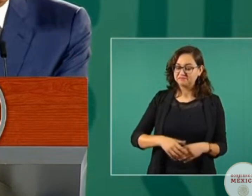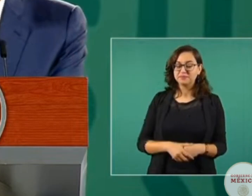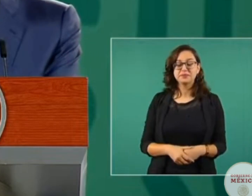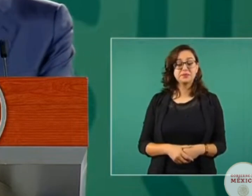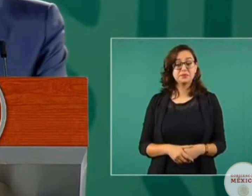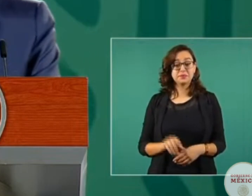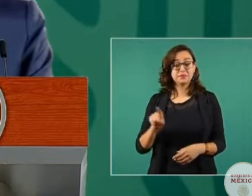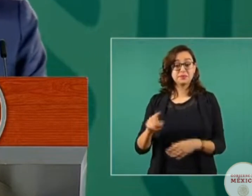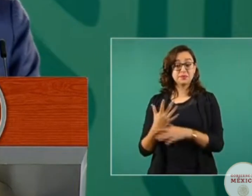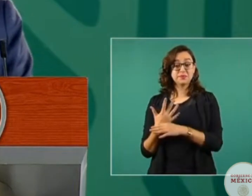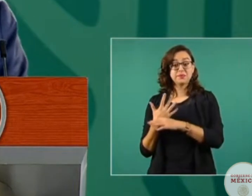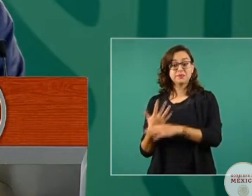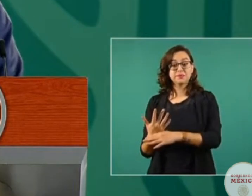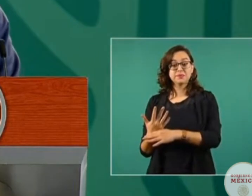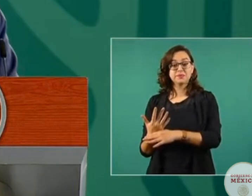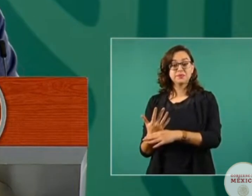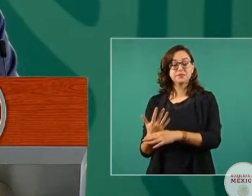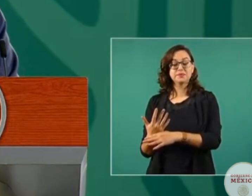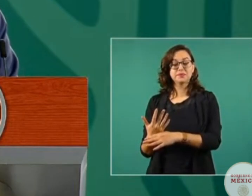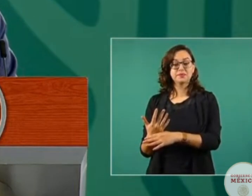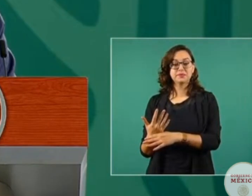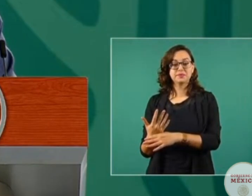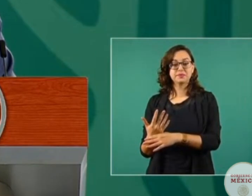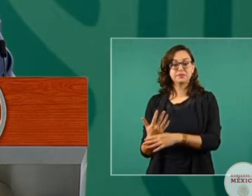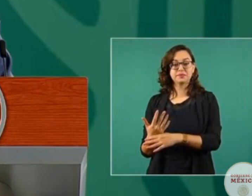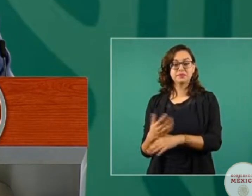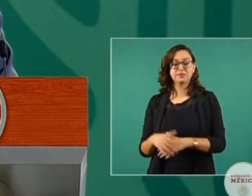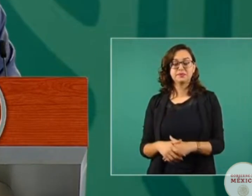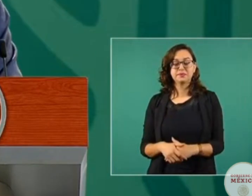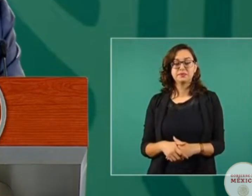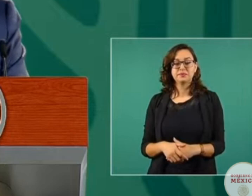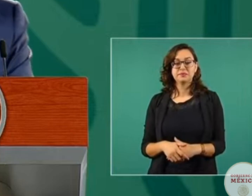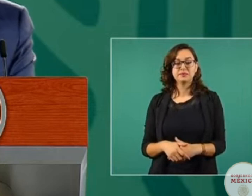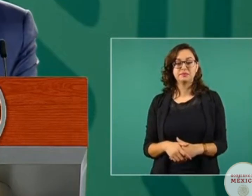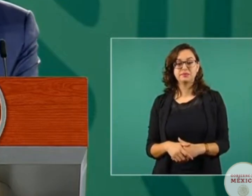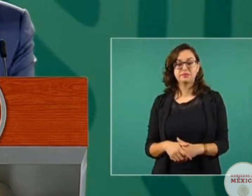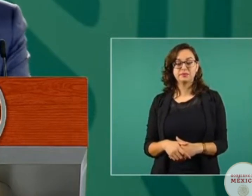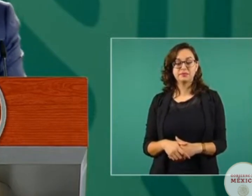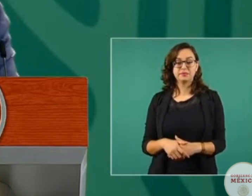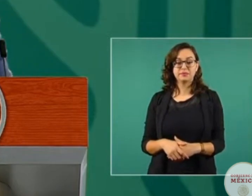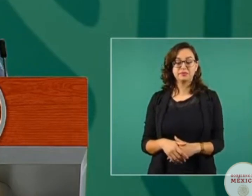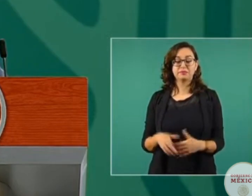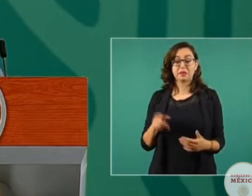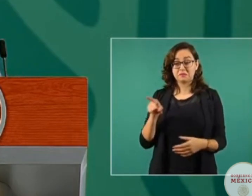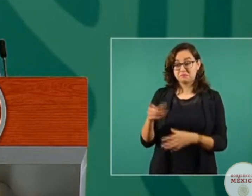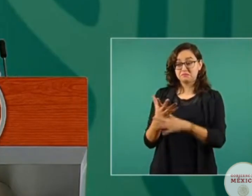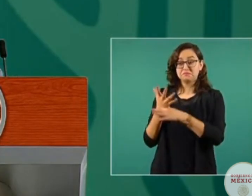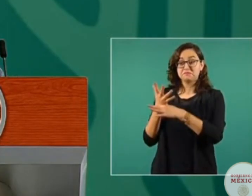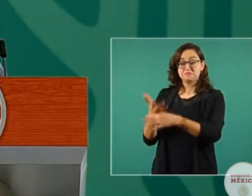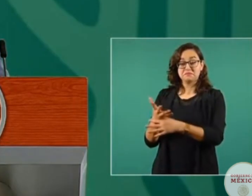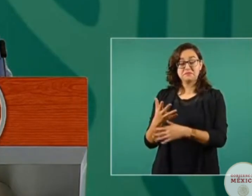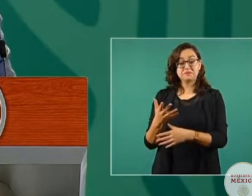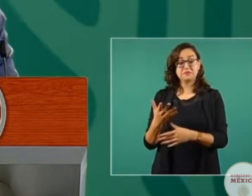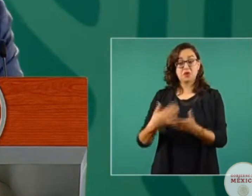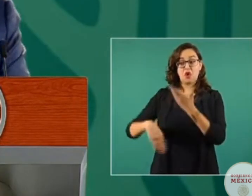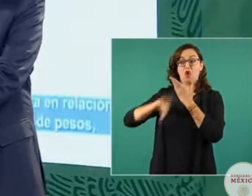Fue el que dijo que yo estaba recibiendo dinero del gobierno ruso, ¿se